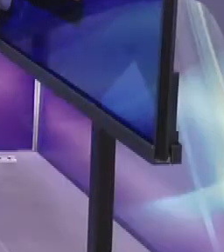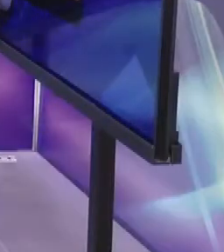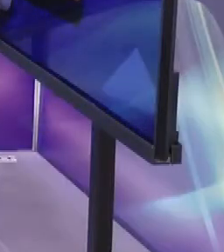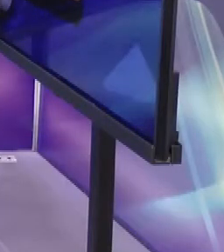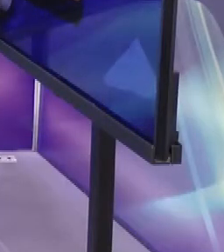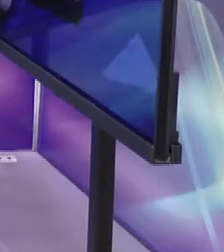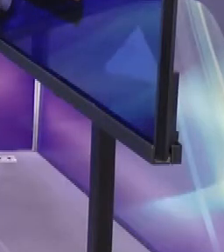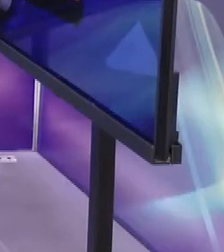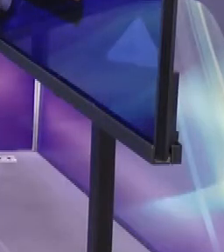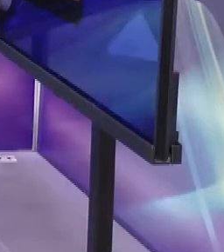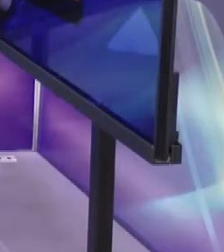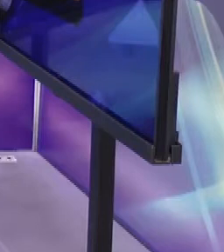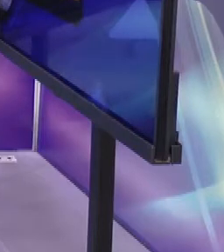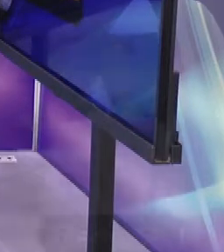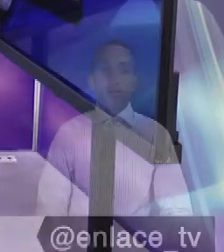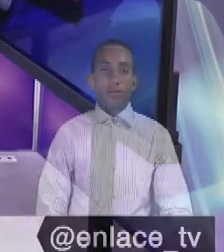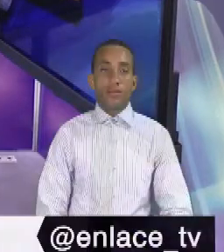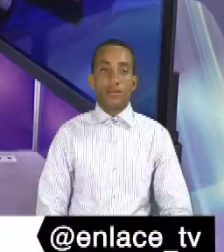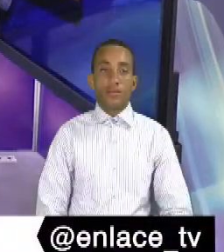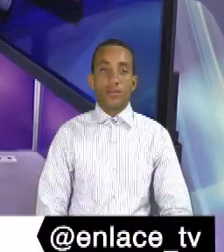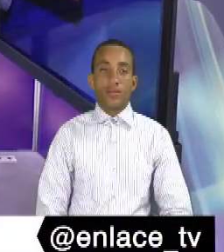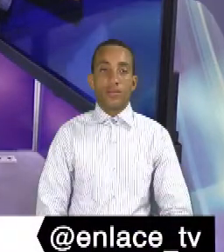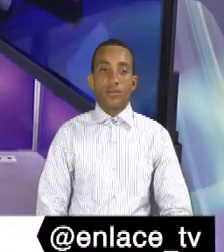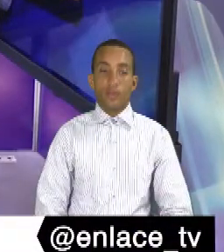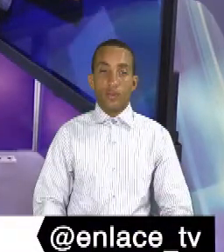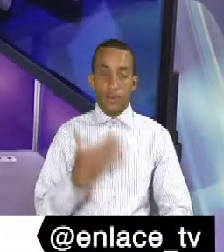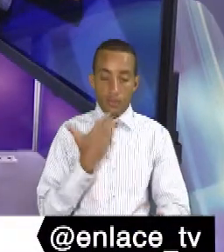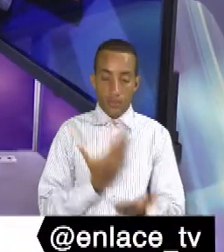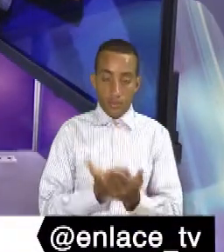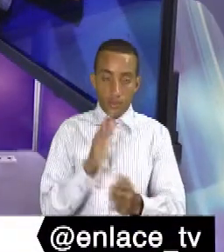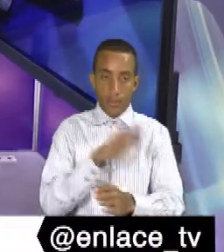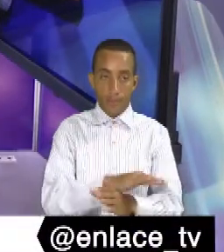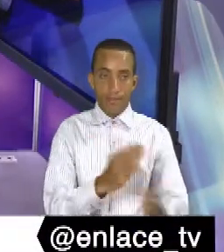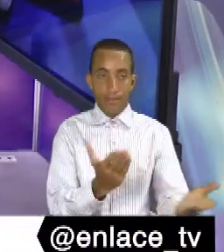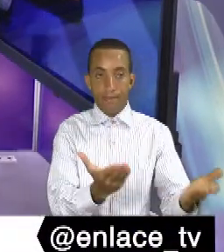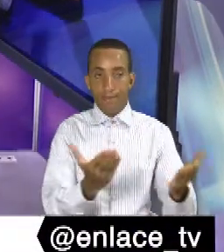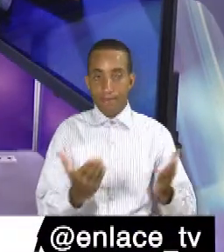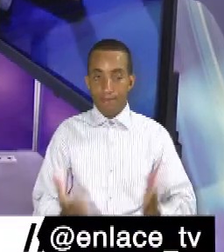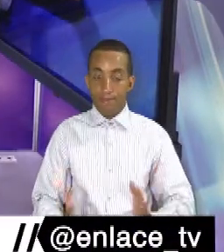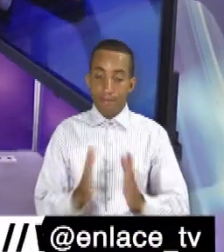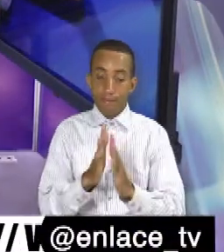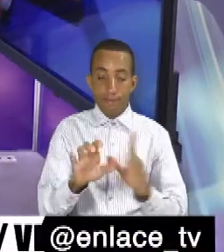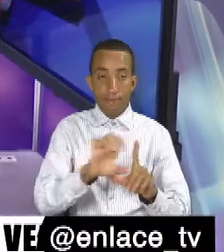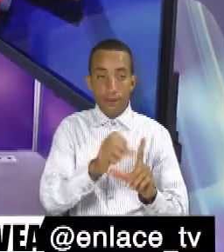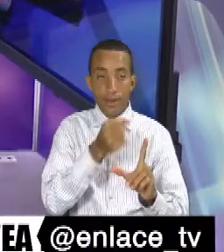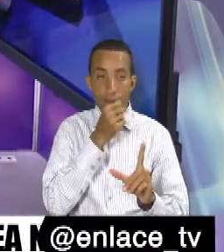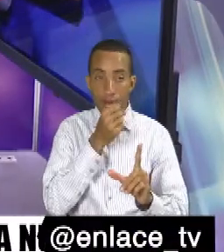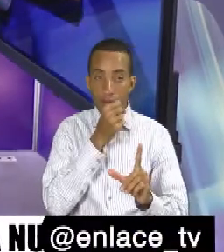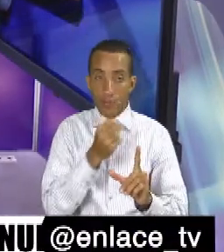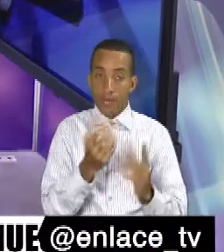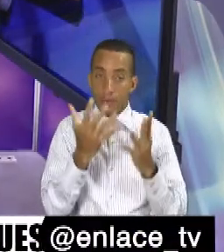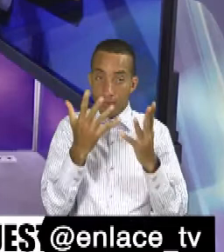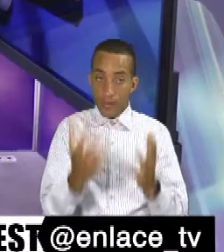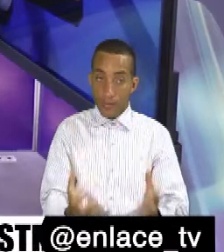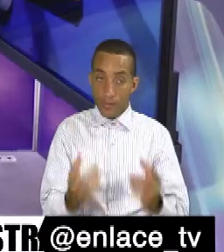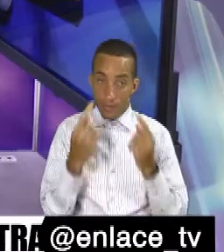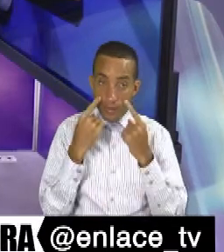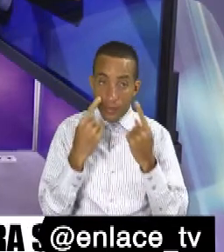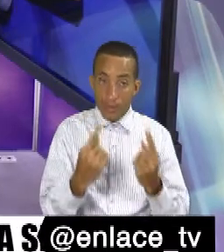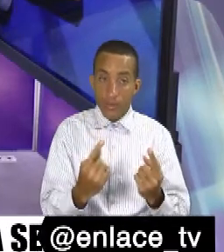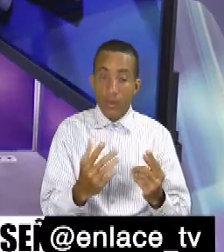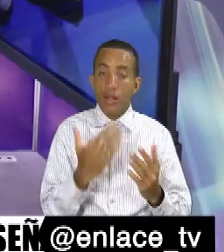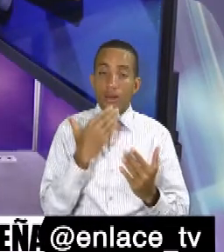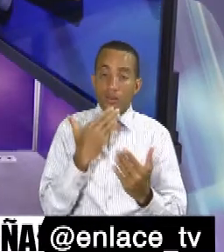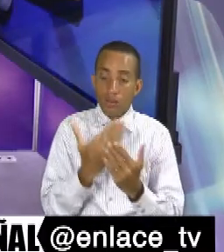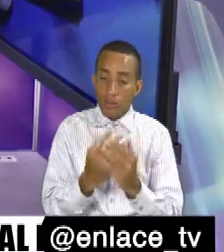Buenas tardes, bienvenidos a una emisión más del noticiero que usted quiere ver. Gracias por estar de nuevo con nosotros para estar bien informados de lo que pasa en